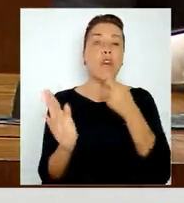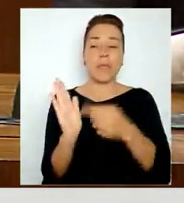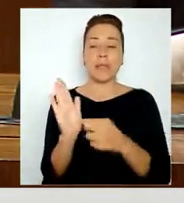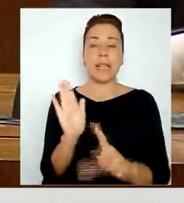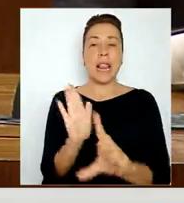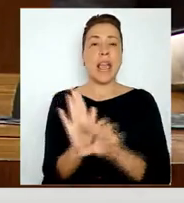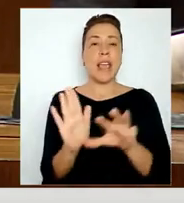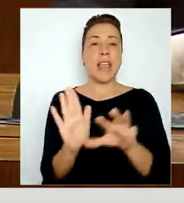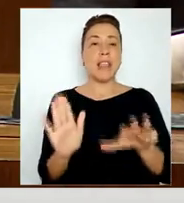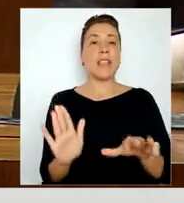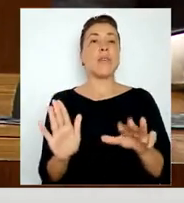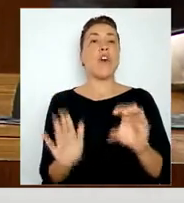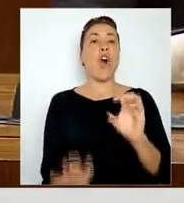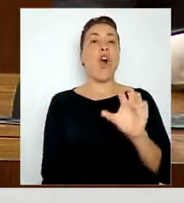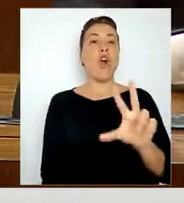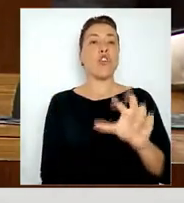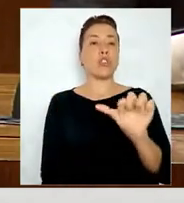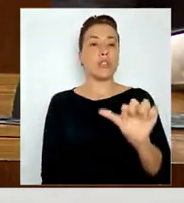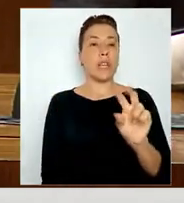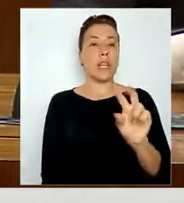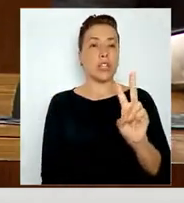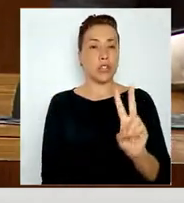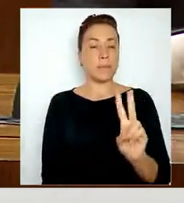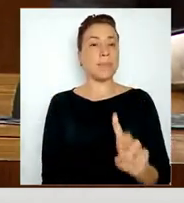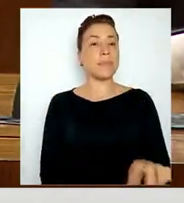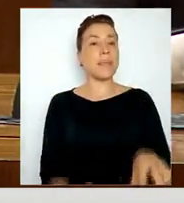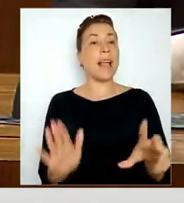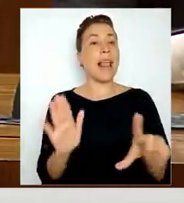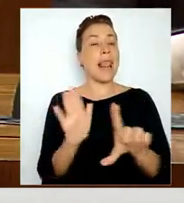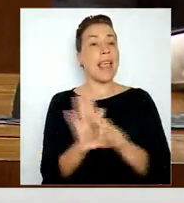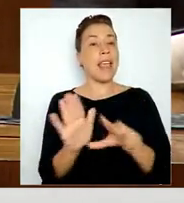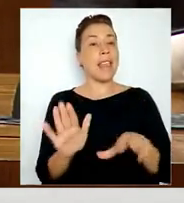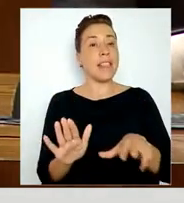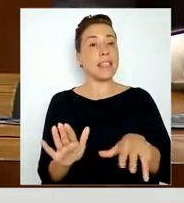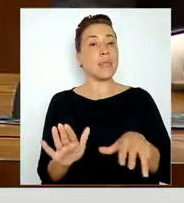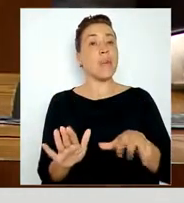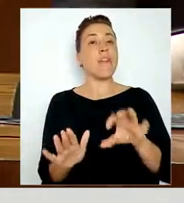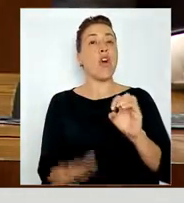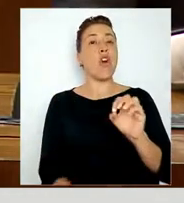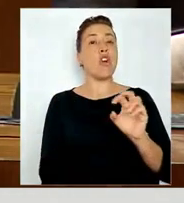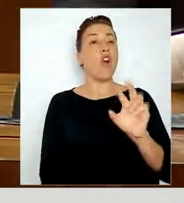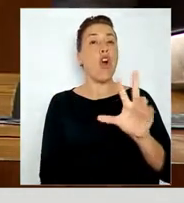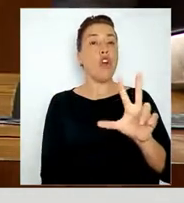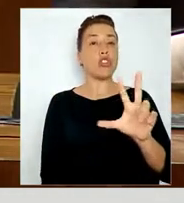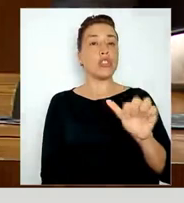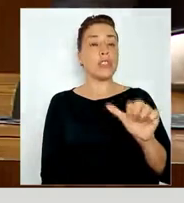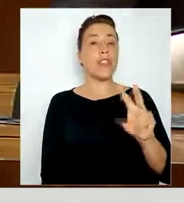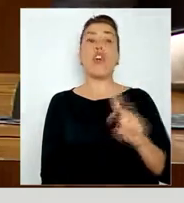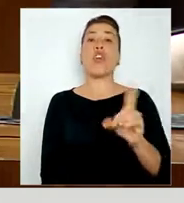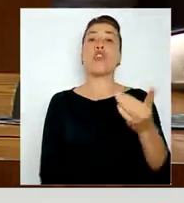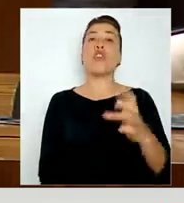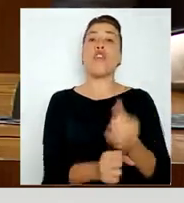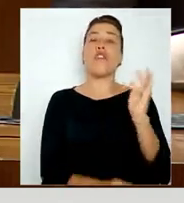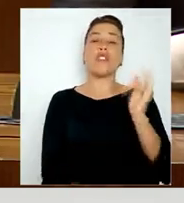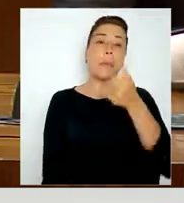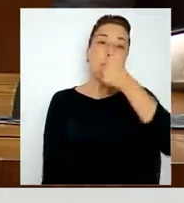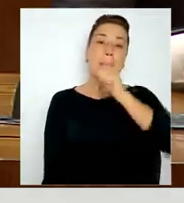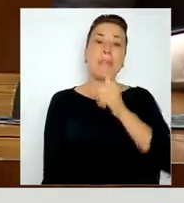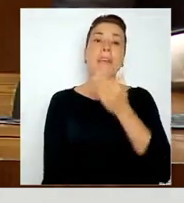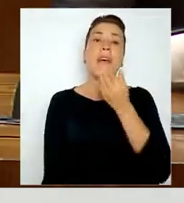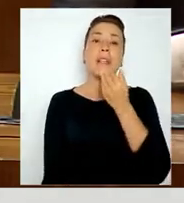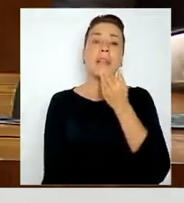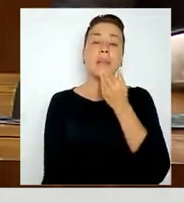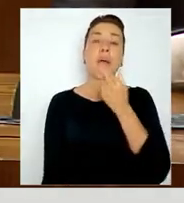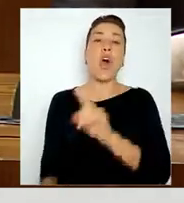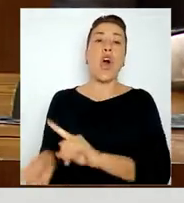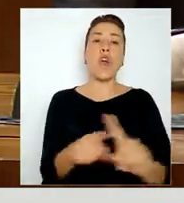al respecto señalar que la ley 19 ocho seis dos no aplica solo a fundaciones privadas sino también a otros organismos públicos